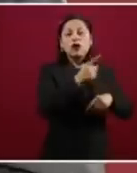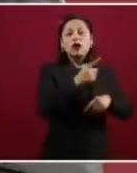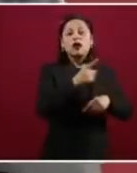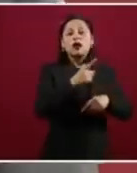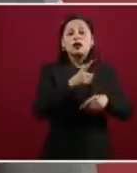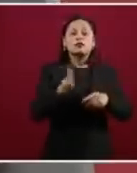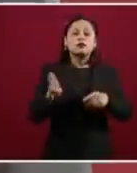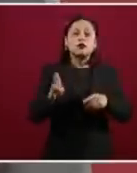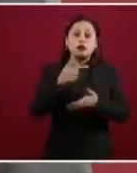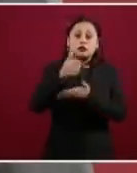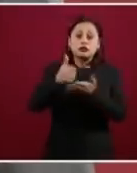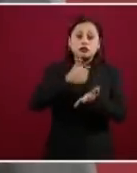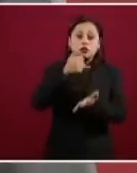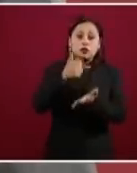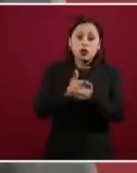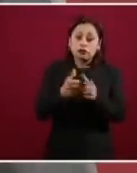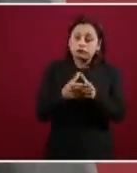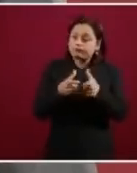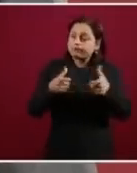creció el centro,